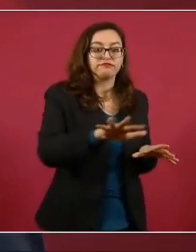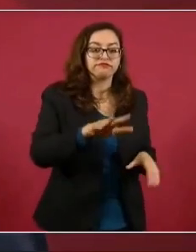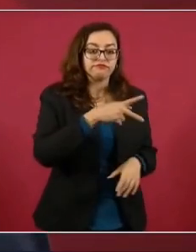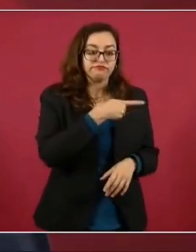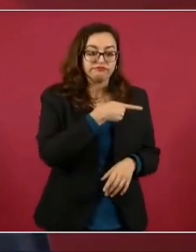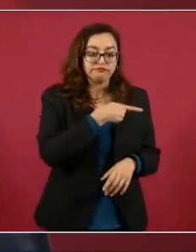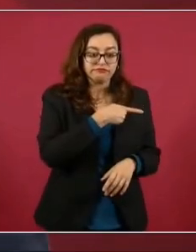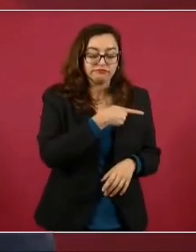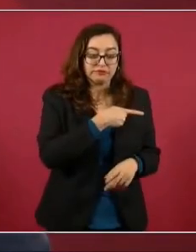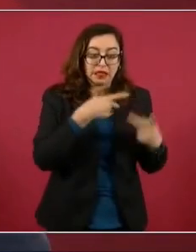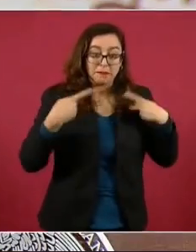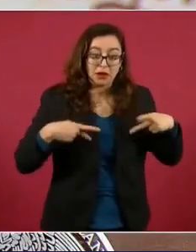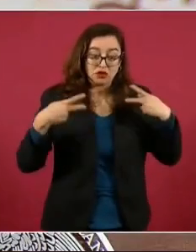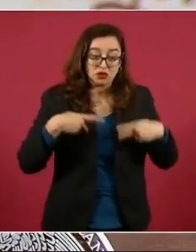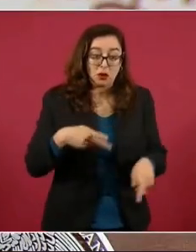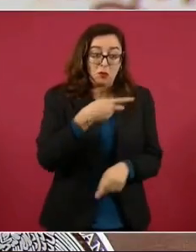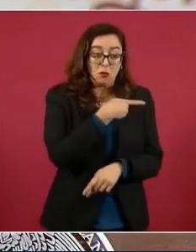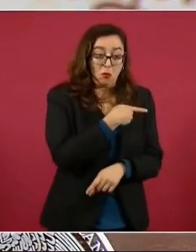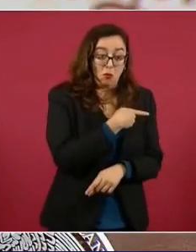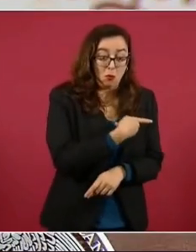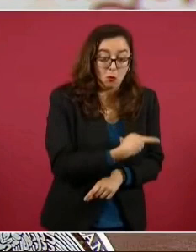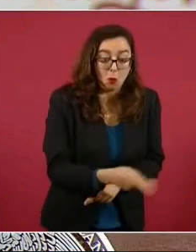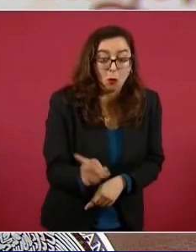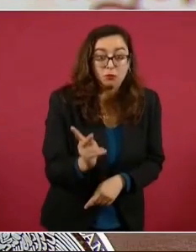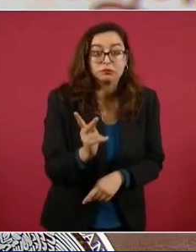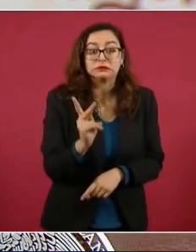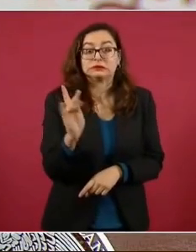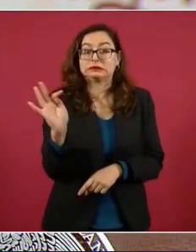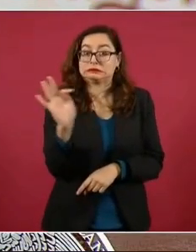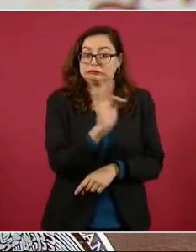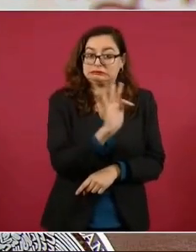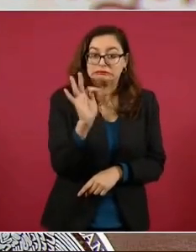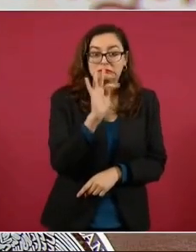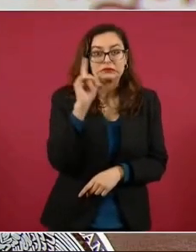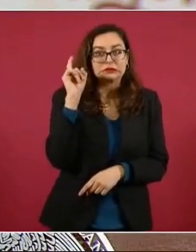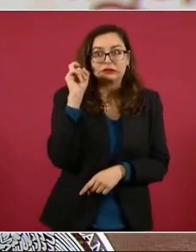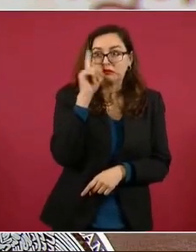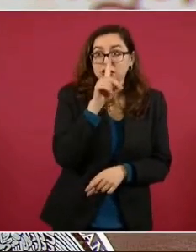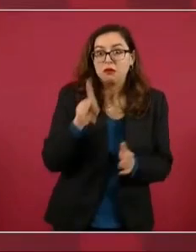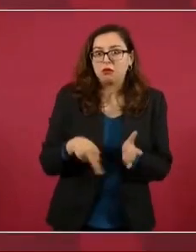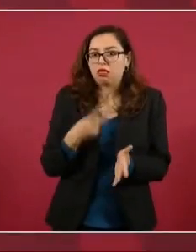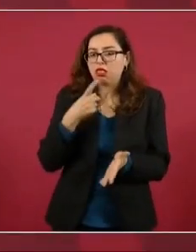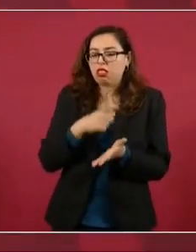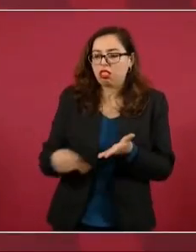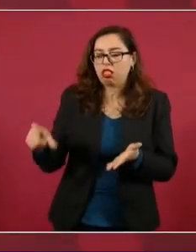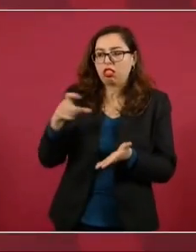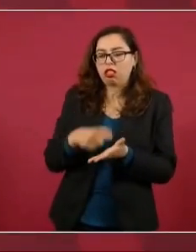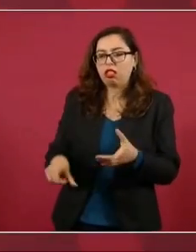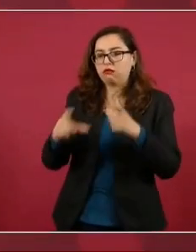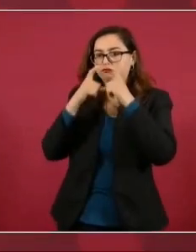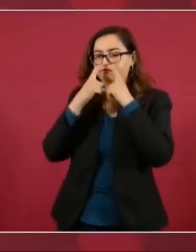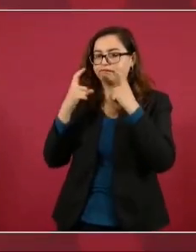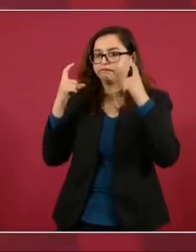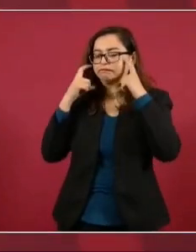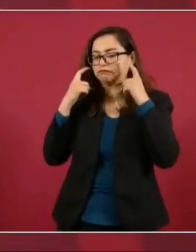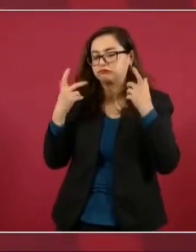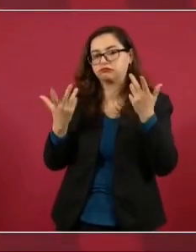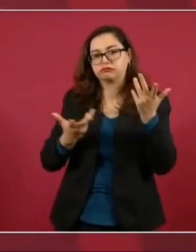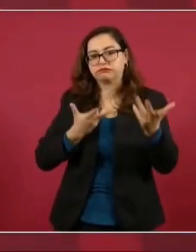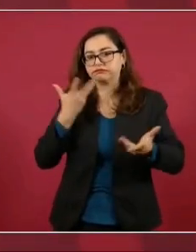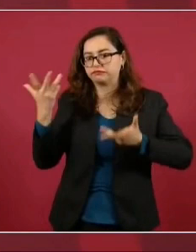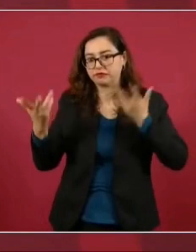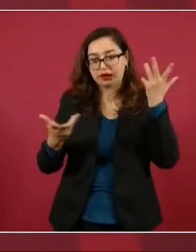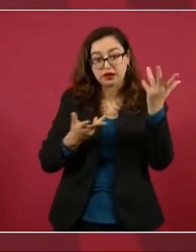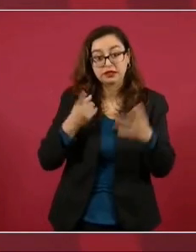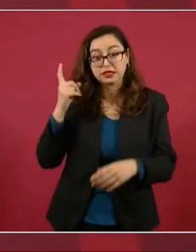carencias, que podían estar en grandes dificultades para cumplir esto. Y recordará que una y otra vez